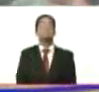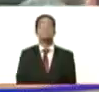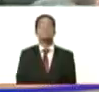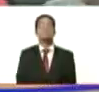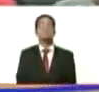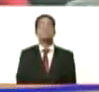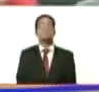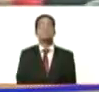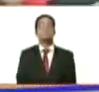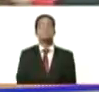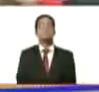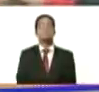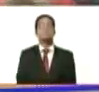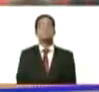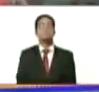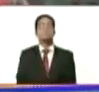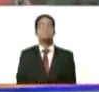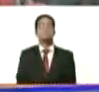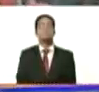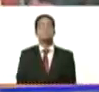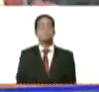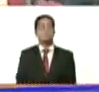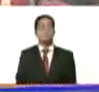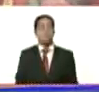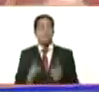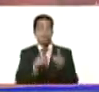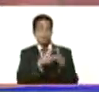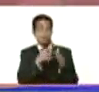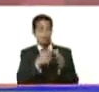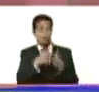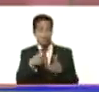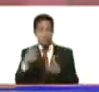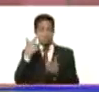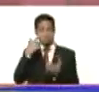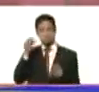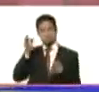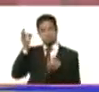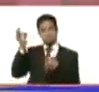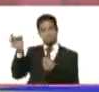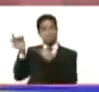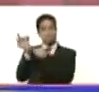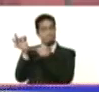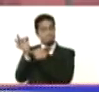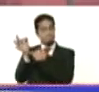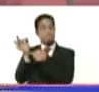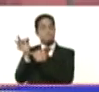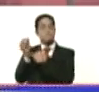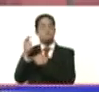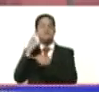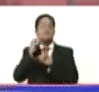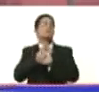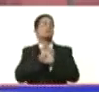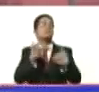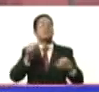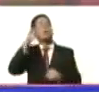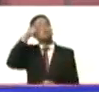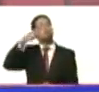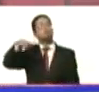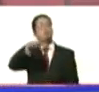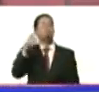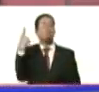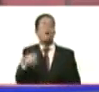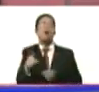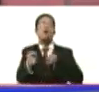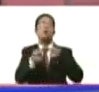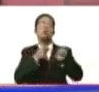He aquí la muestra de la dignidad de un pueblo que ha retomado el control de su destino.